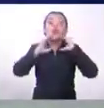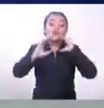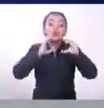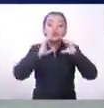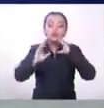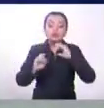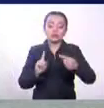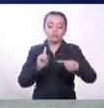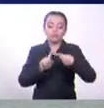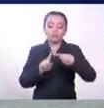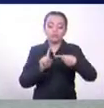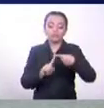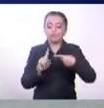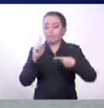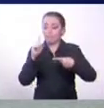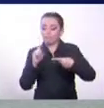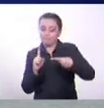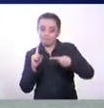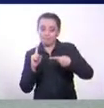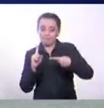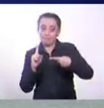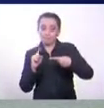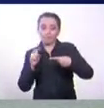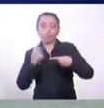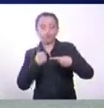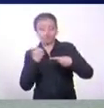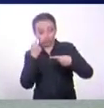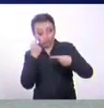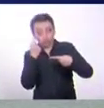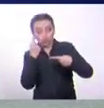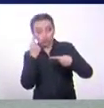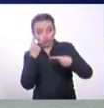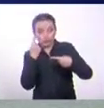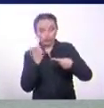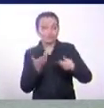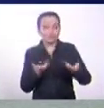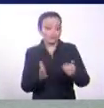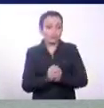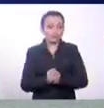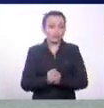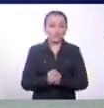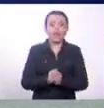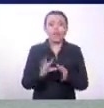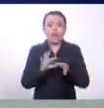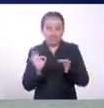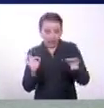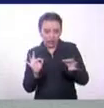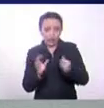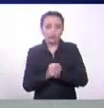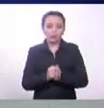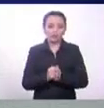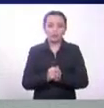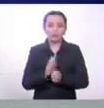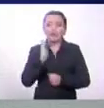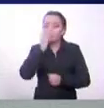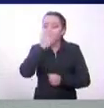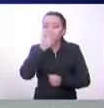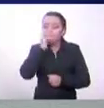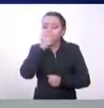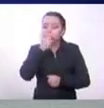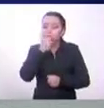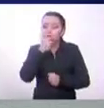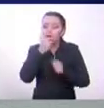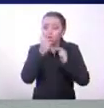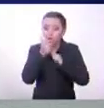que tú me comprendes en mi idioma. Por ejemplo, para ti, yo te pregunto, ¿qué es un mango? Y tú me dijeras, es un fruto que